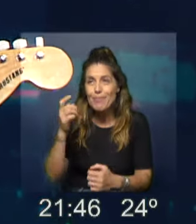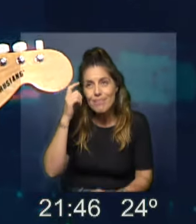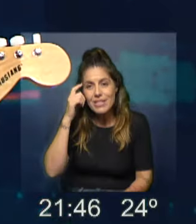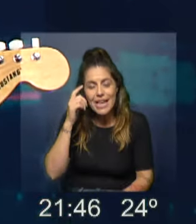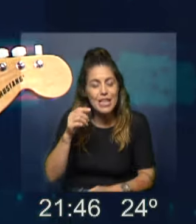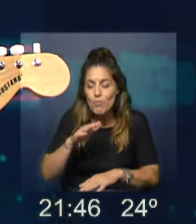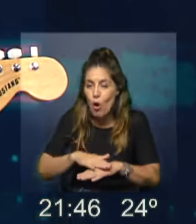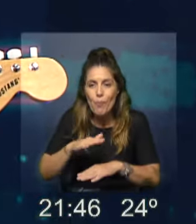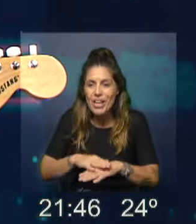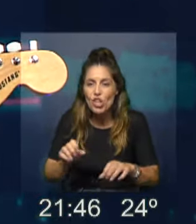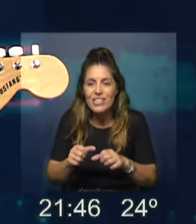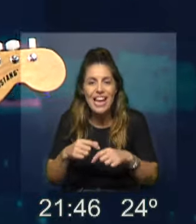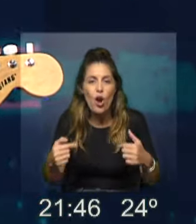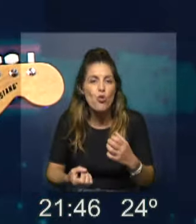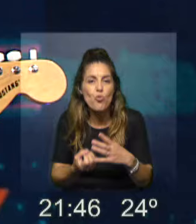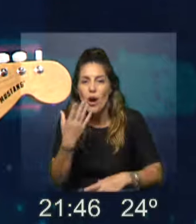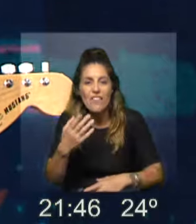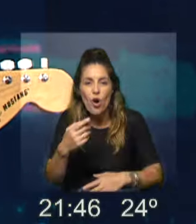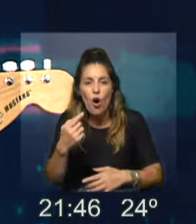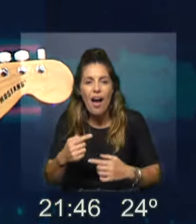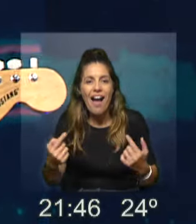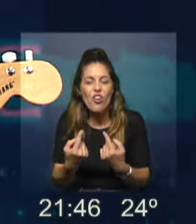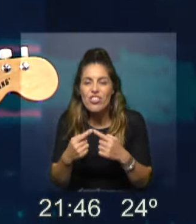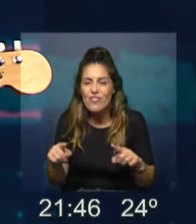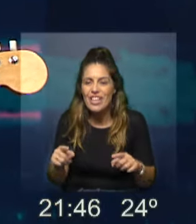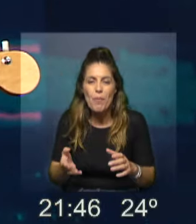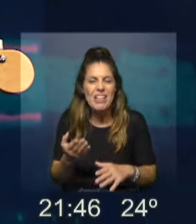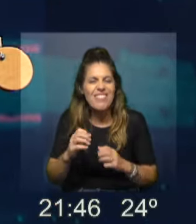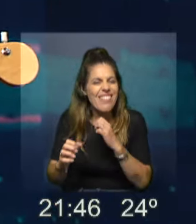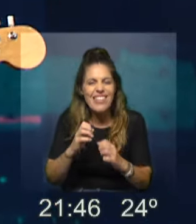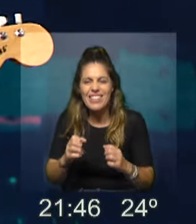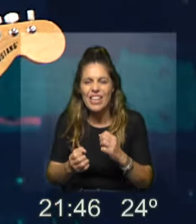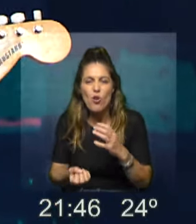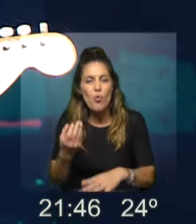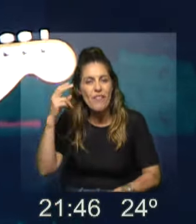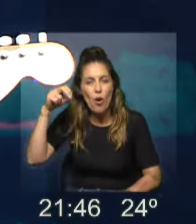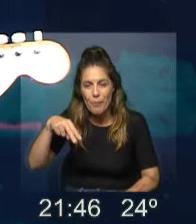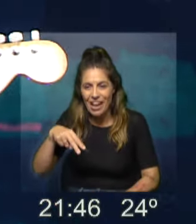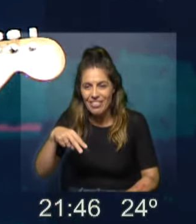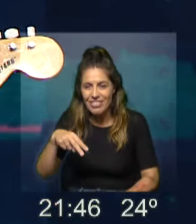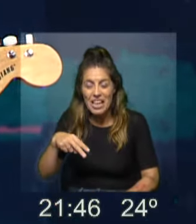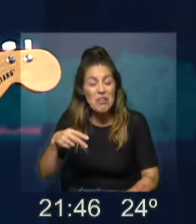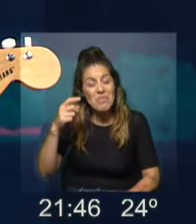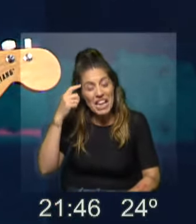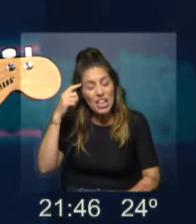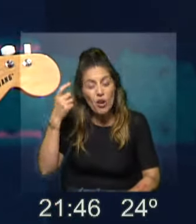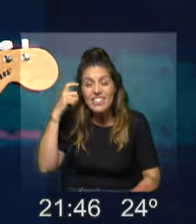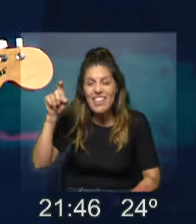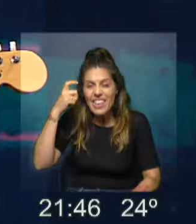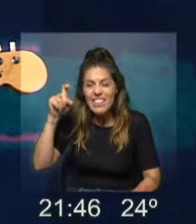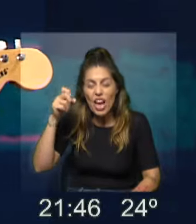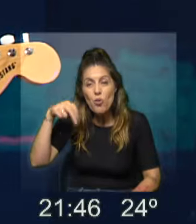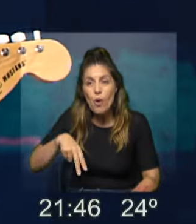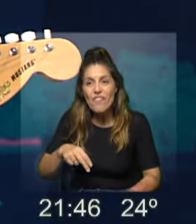es momento de hacer algo nuevo, quiero hacer otra cosa, quiero un poco más de energía, quiero un nuevo plan. Y se me quedó un nuevo plan en la cabeza, nuevo plan,